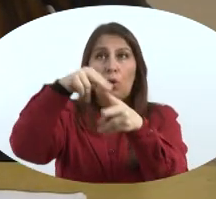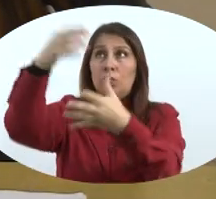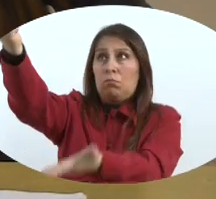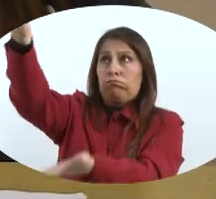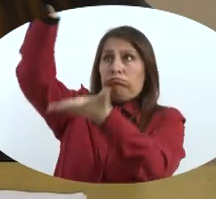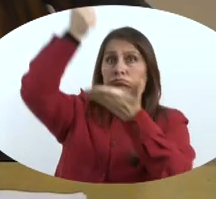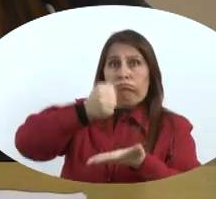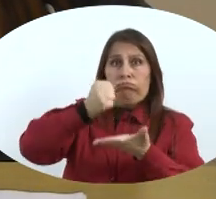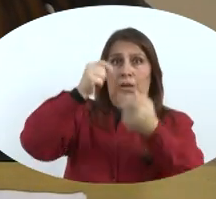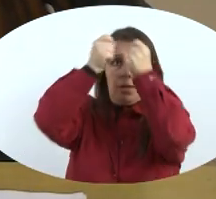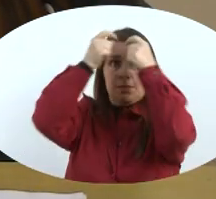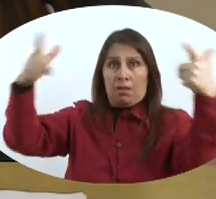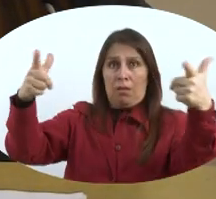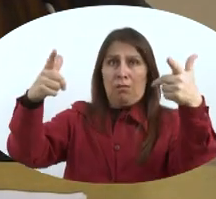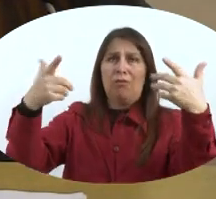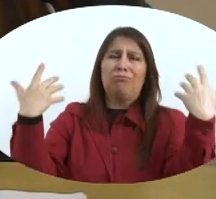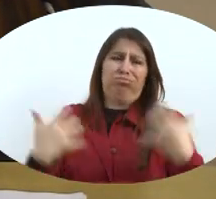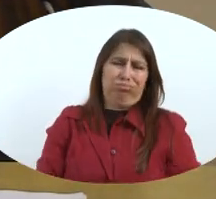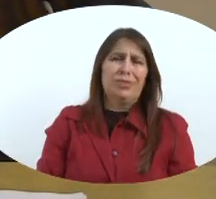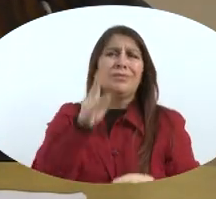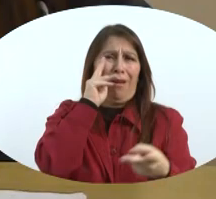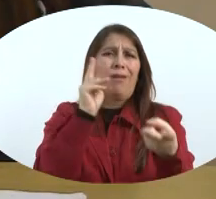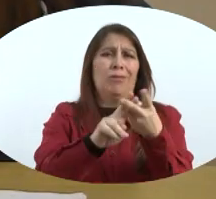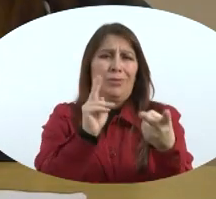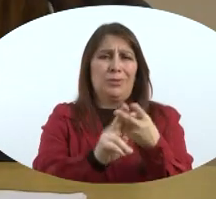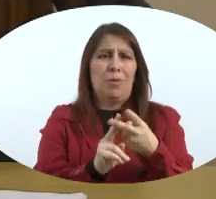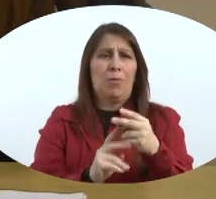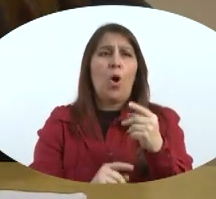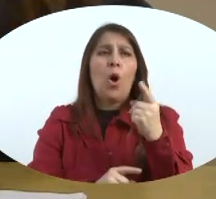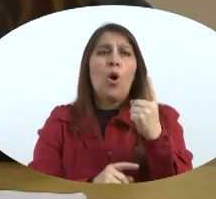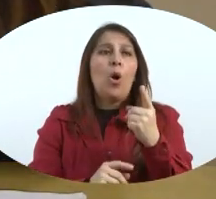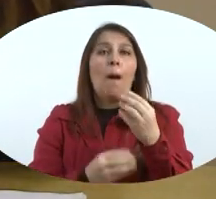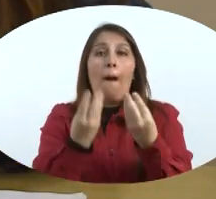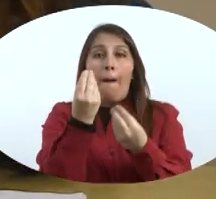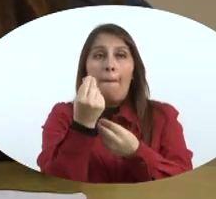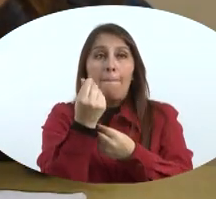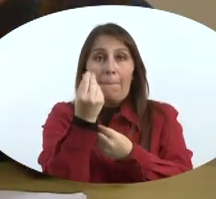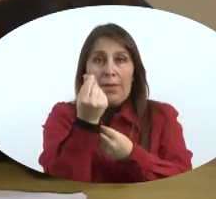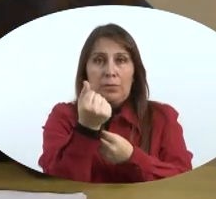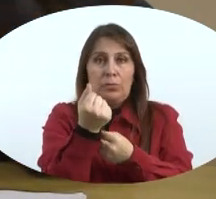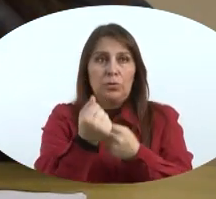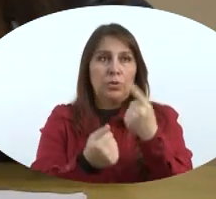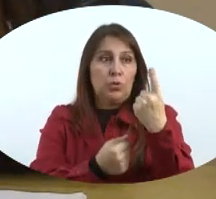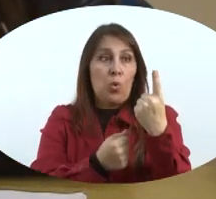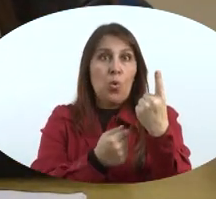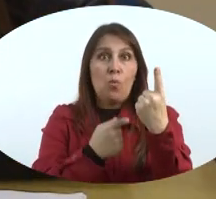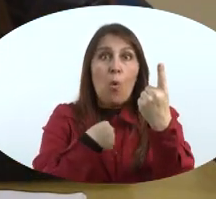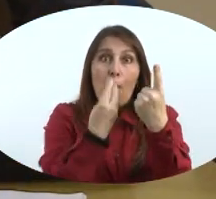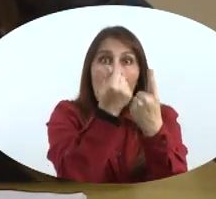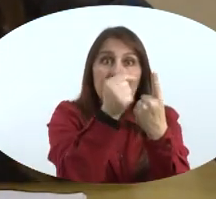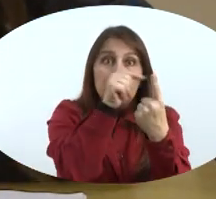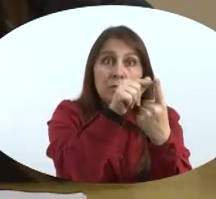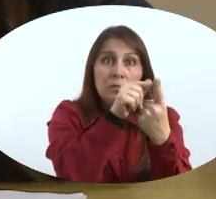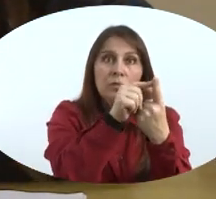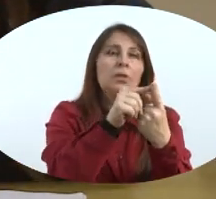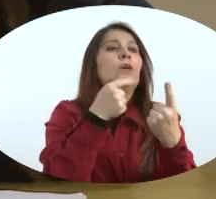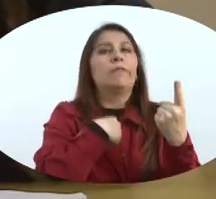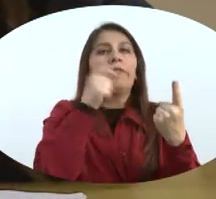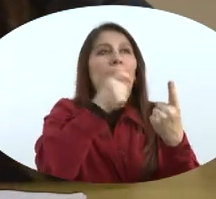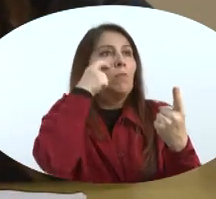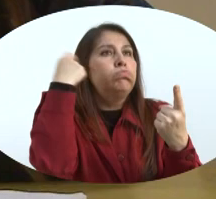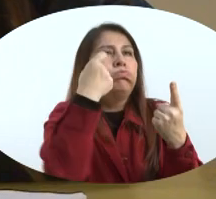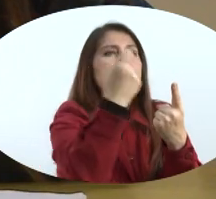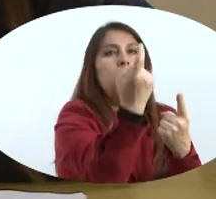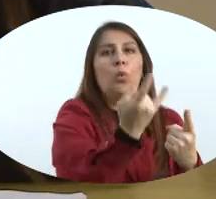estado y este dato ya lo conocemos uno de cada dos pesos la universidad tiene que salir a conseguirlos y esto claramente que socava